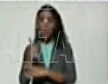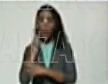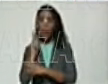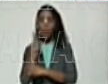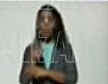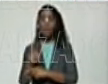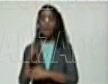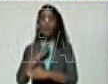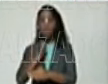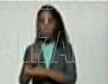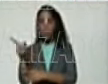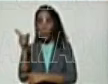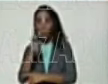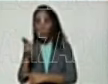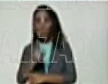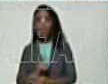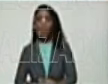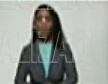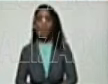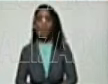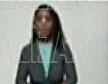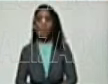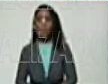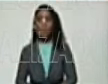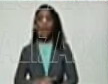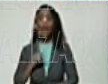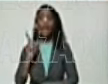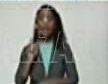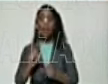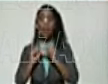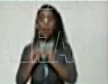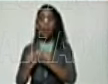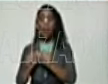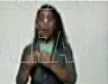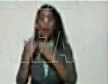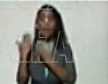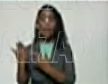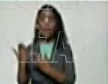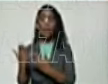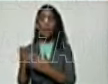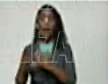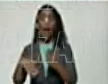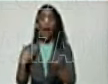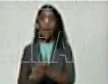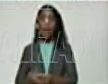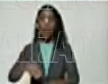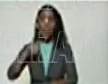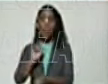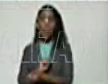hemos ido a buscar. Y así va a seguir siendo, hasta que capturemos